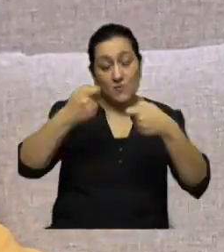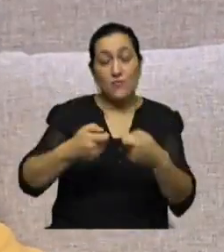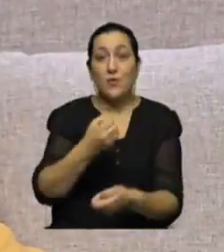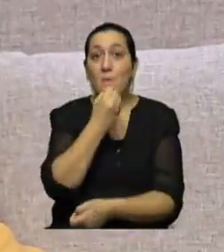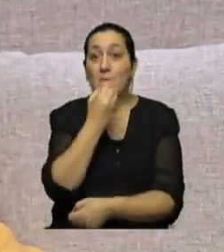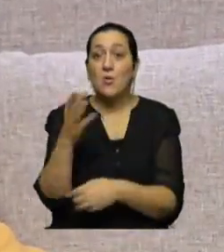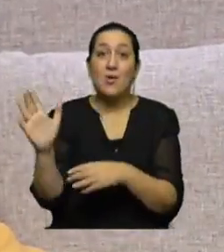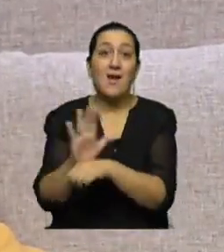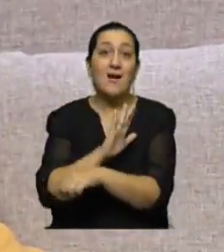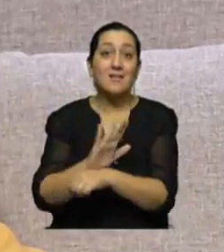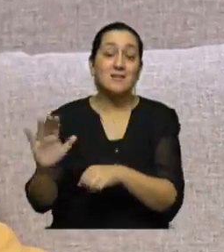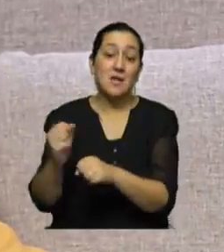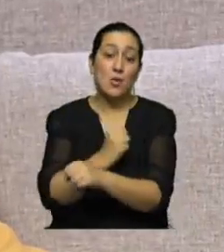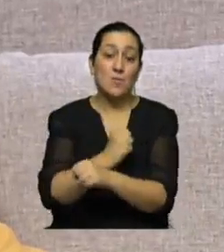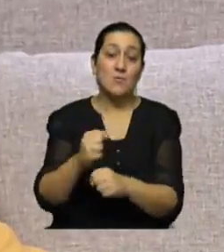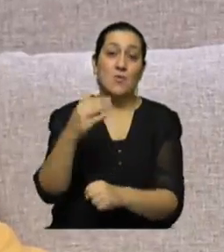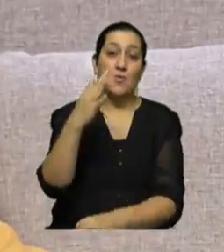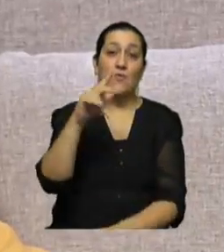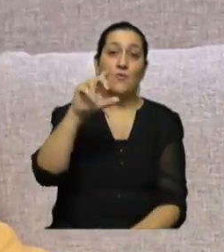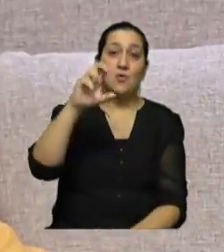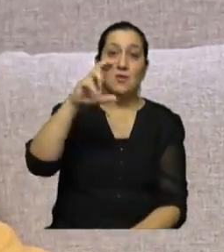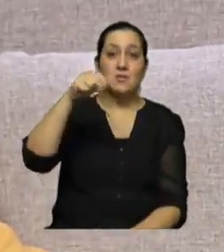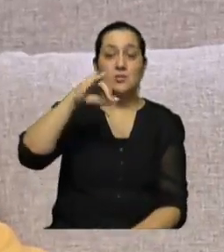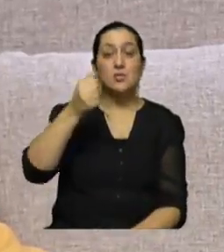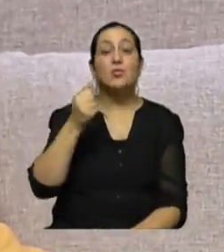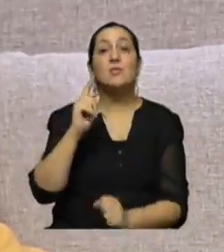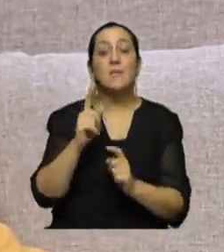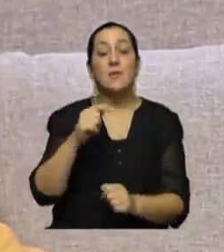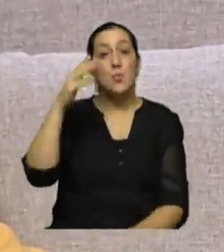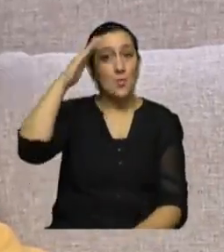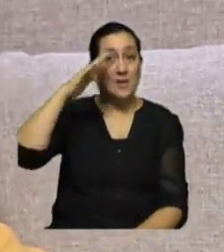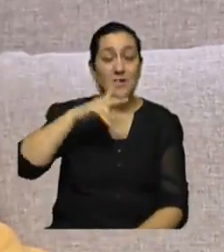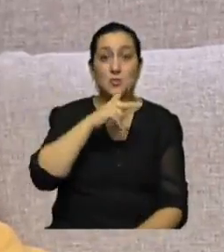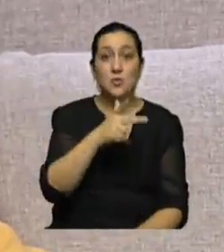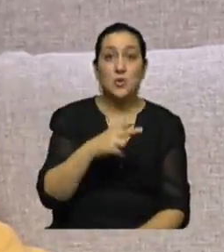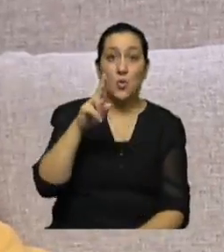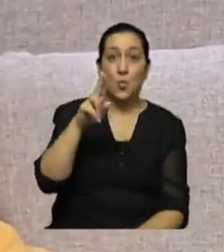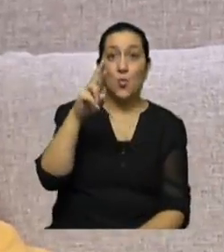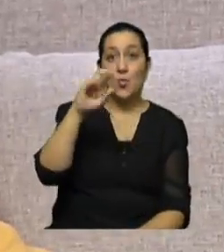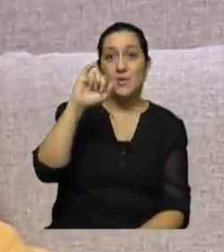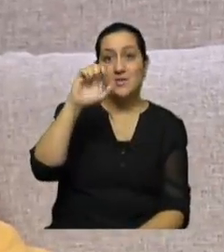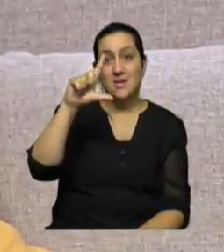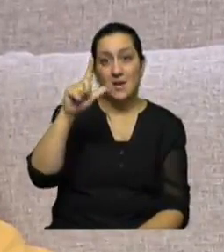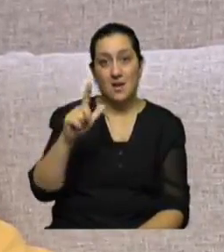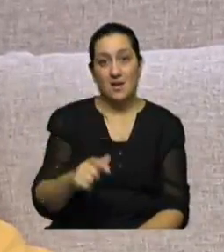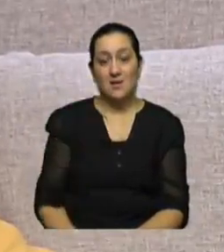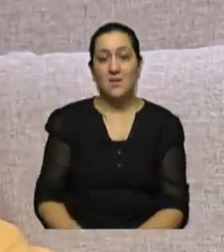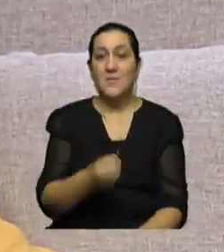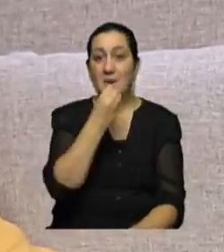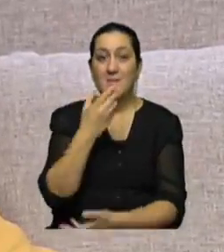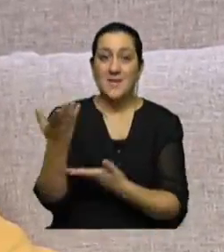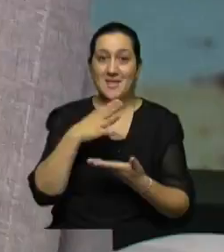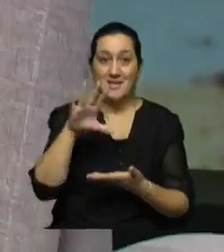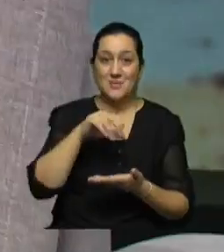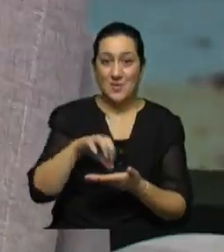los premios Florencio. Es un homenaje a su hijo Uriel. Es bailar con el dolor. Bienvenida, Dana Liberman, a Ciudad Viva.